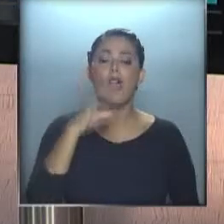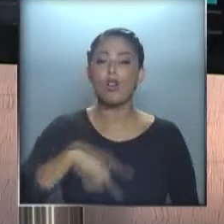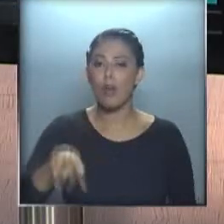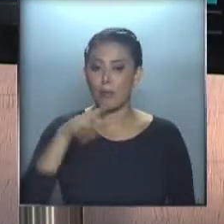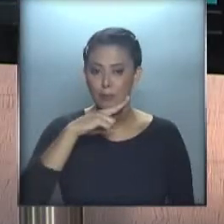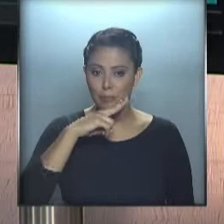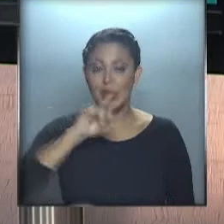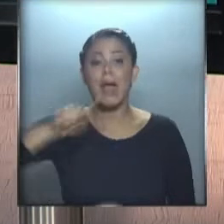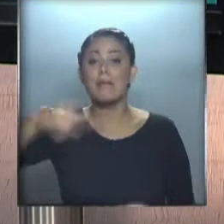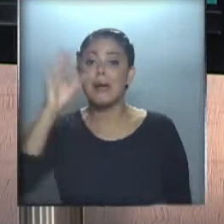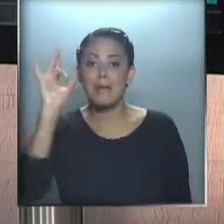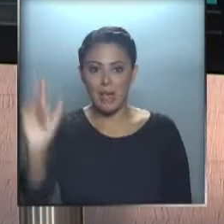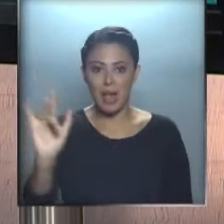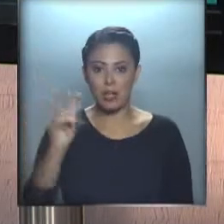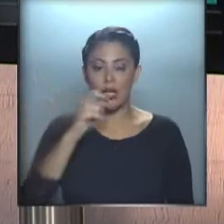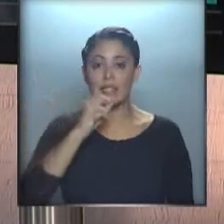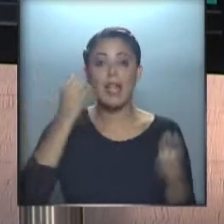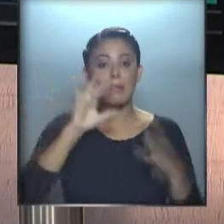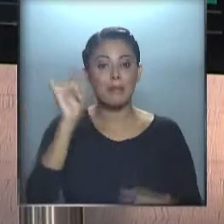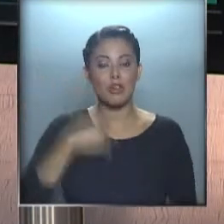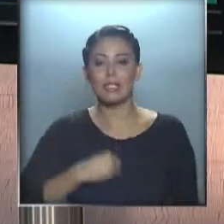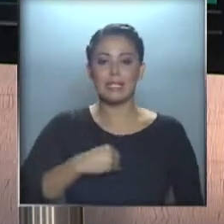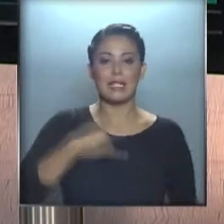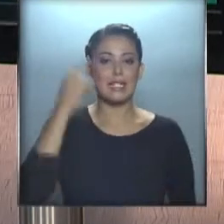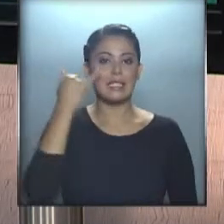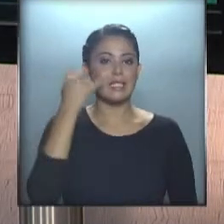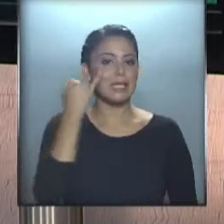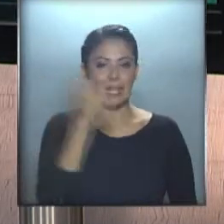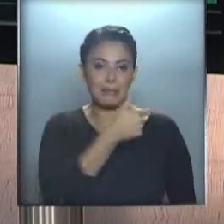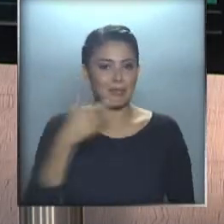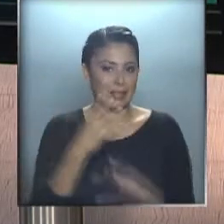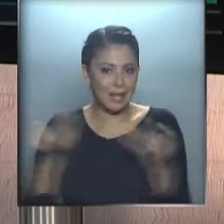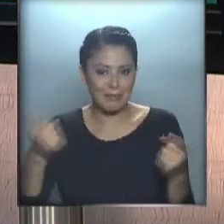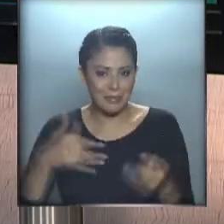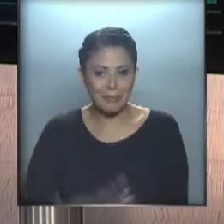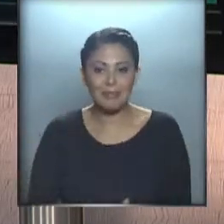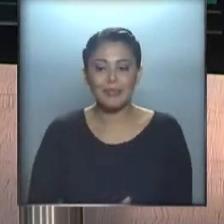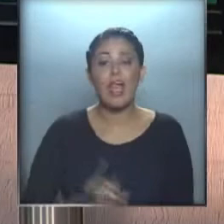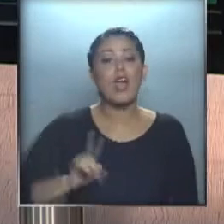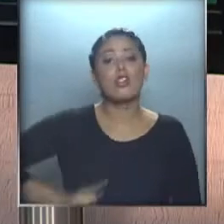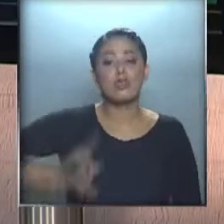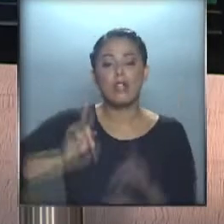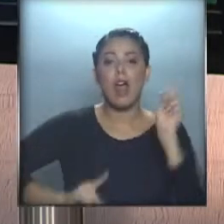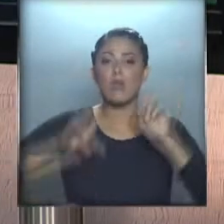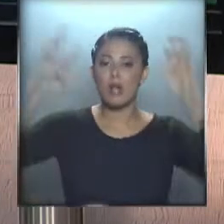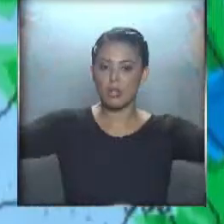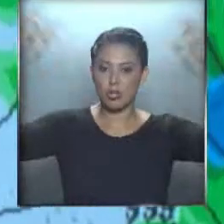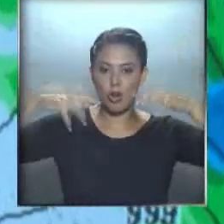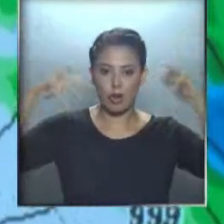Miércoles mañana, ya cuando llega el miércoles yo siento que ya la semana está hecha. Noroeste, alguna precipitación.